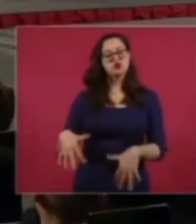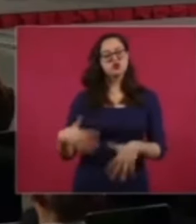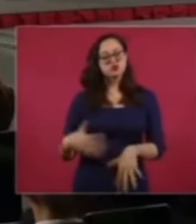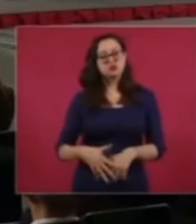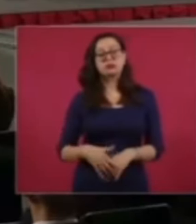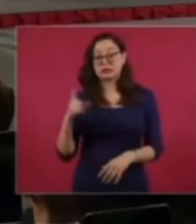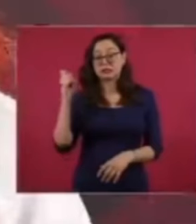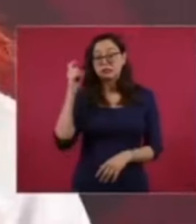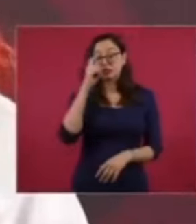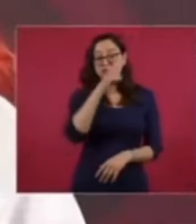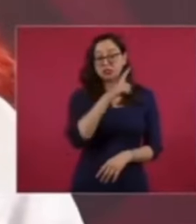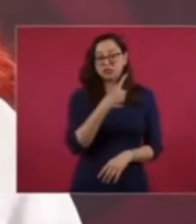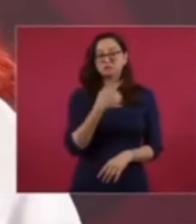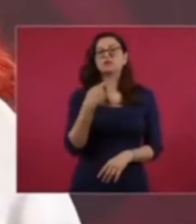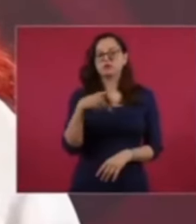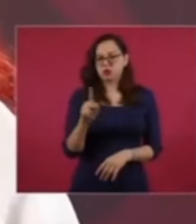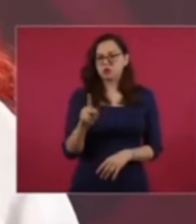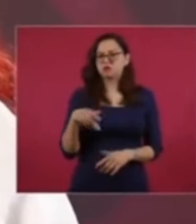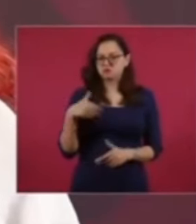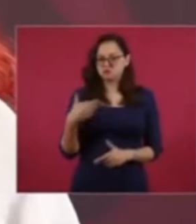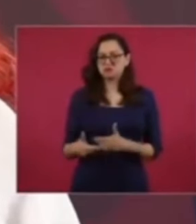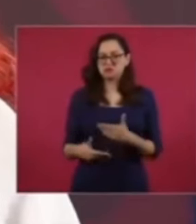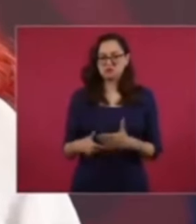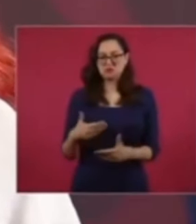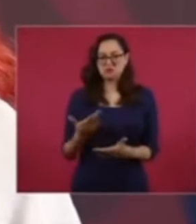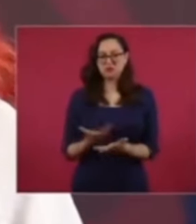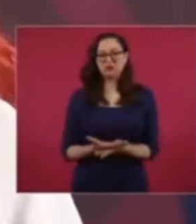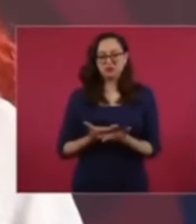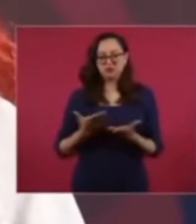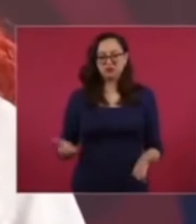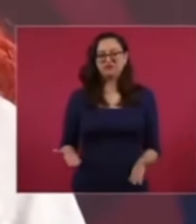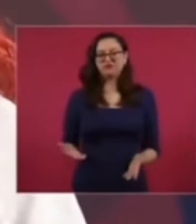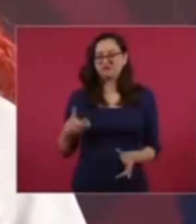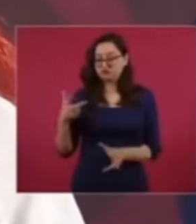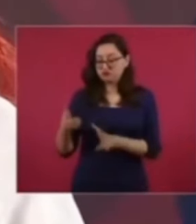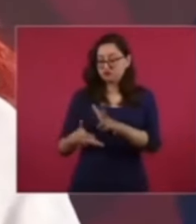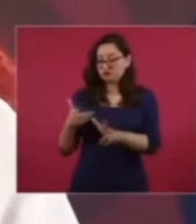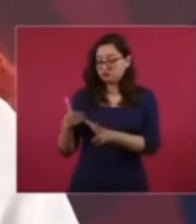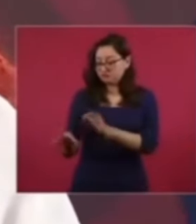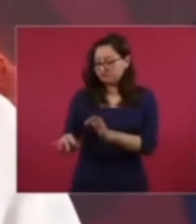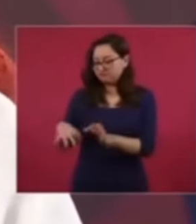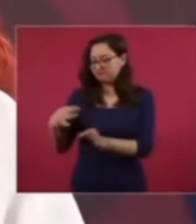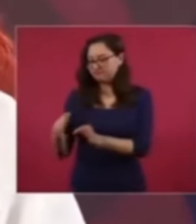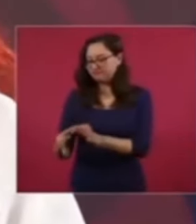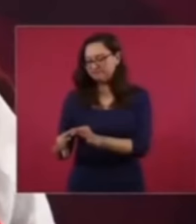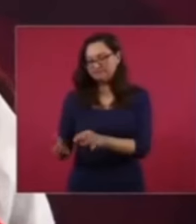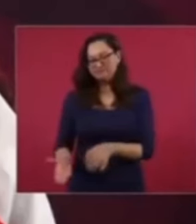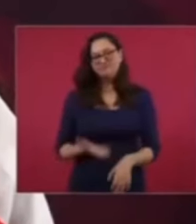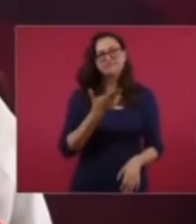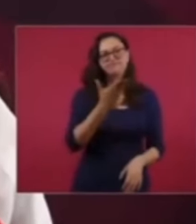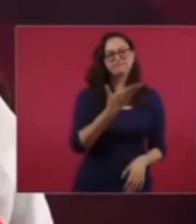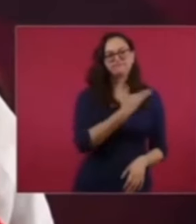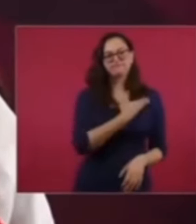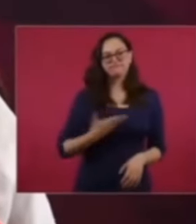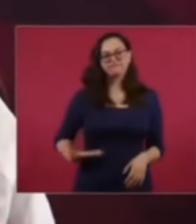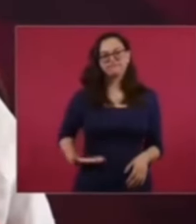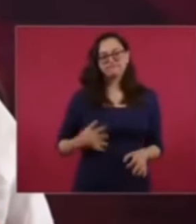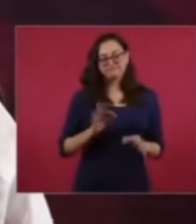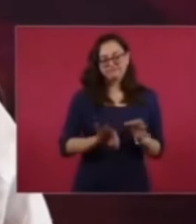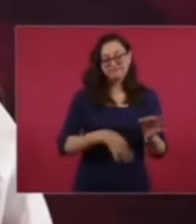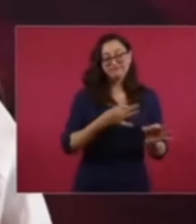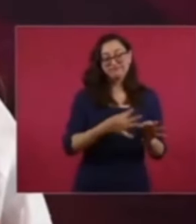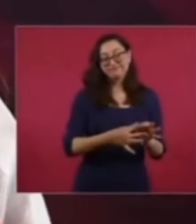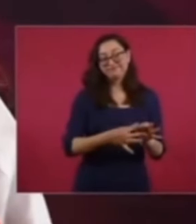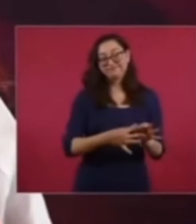que el presidente López Obrador ha decidido recorrer de la mano del pueblo de México no solamente con laida sino con